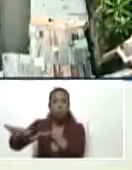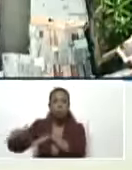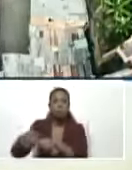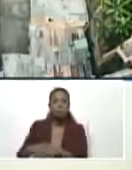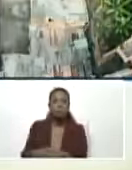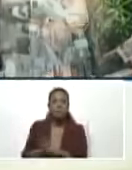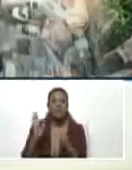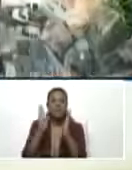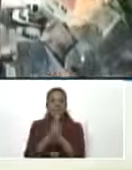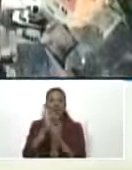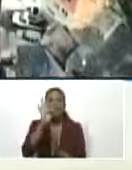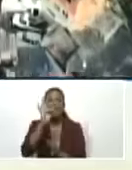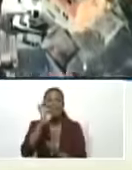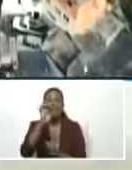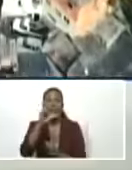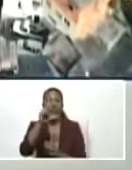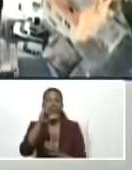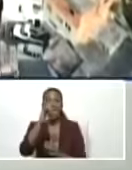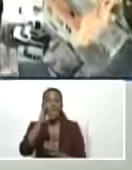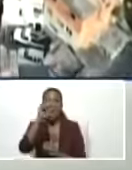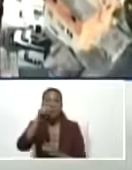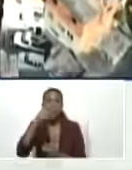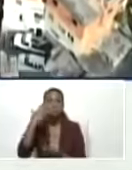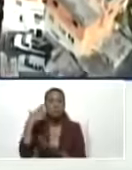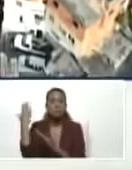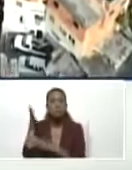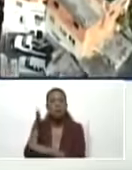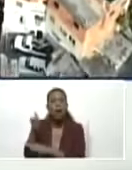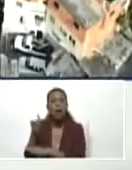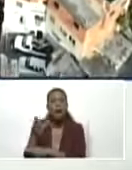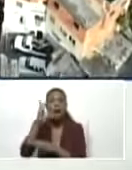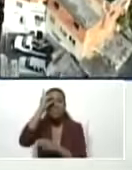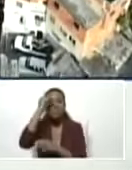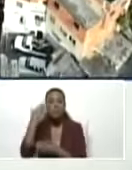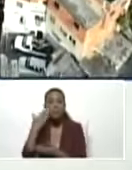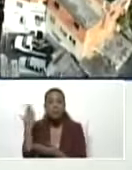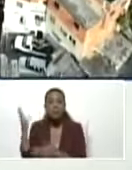San Félix, chico. Para allá fue Delcy.